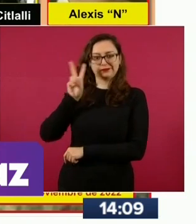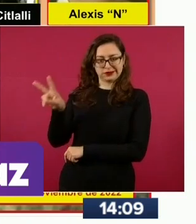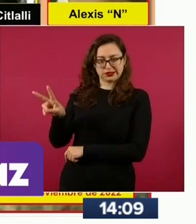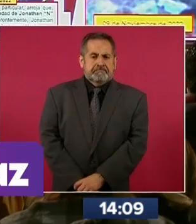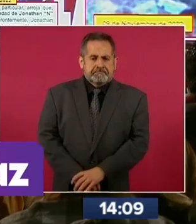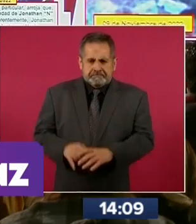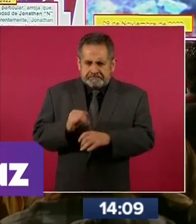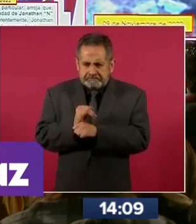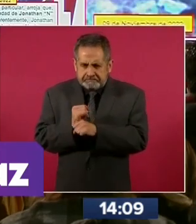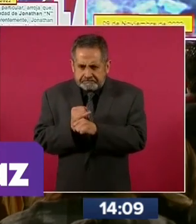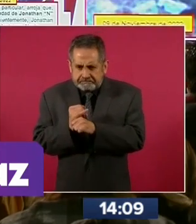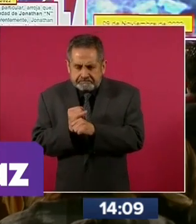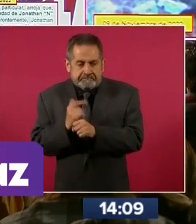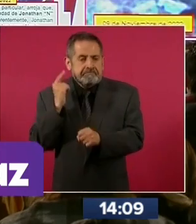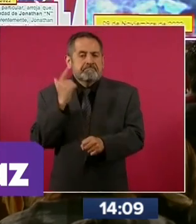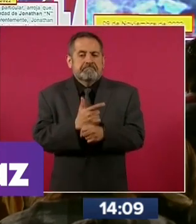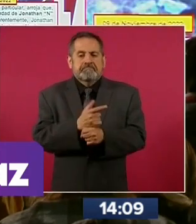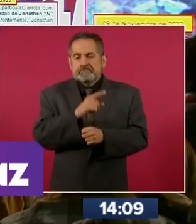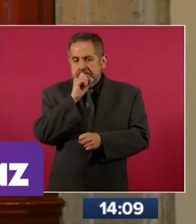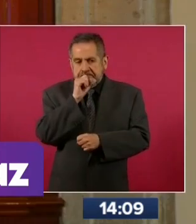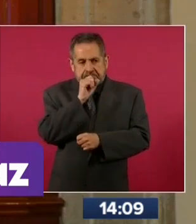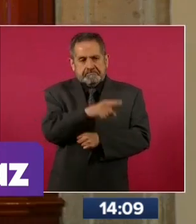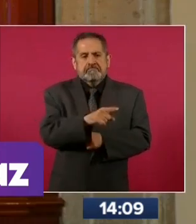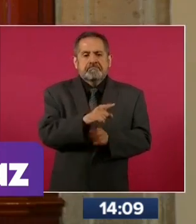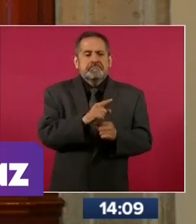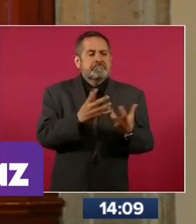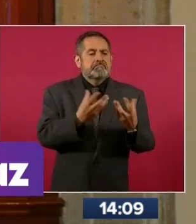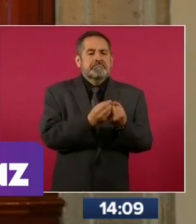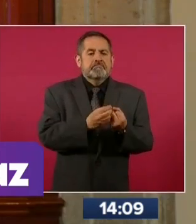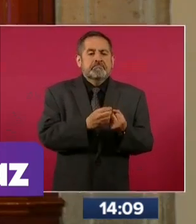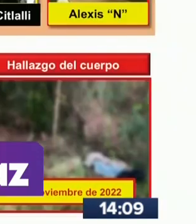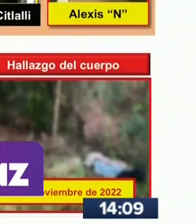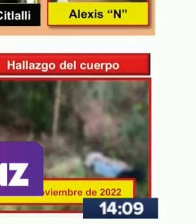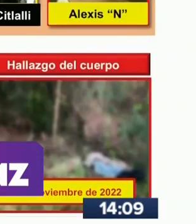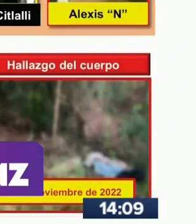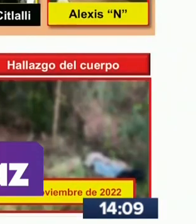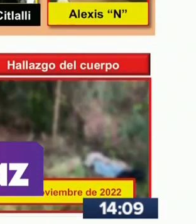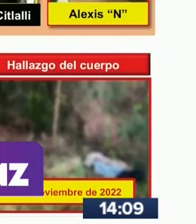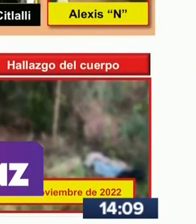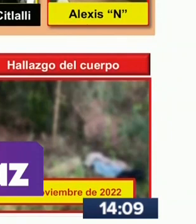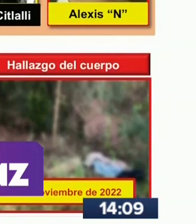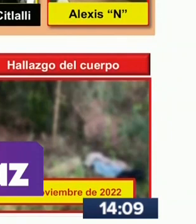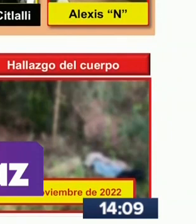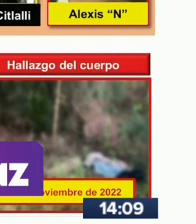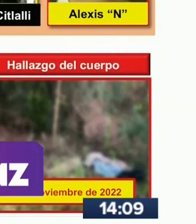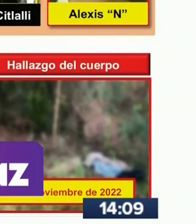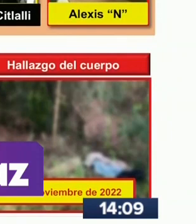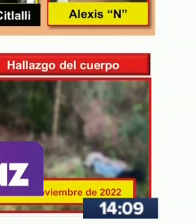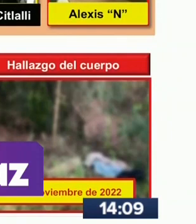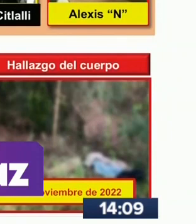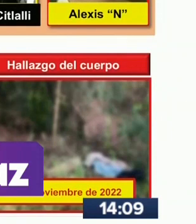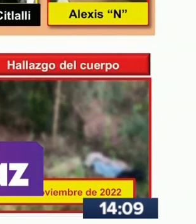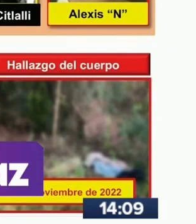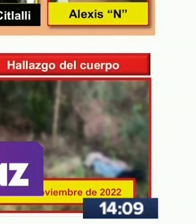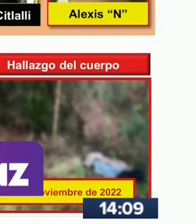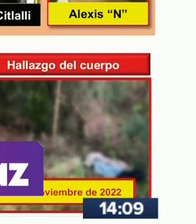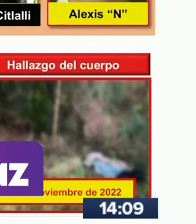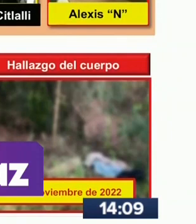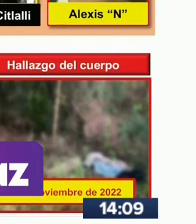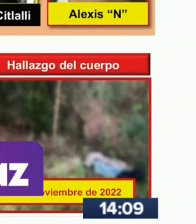después de la desaparición de la maestra vio a Alexis N., pareja sentimental de la víctima e investigado